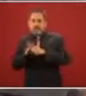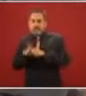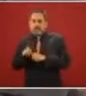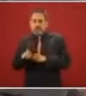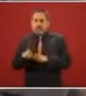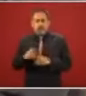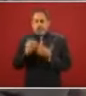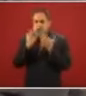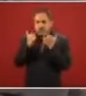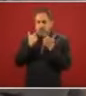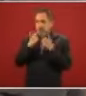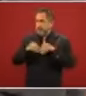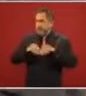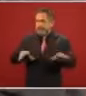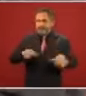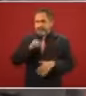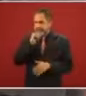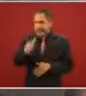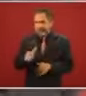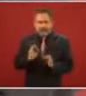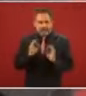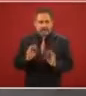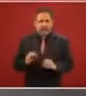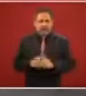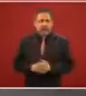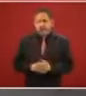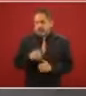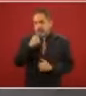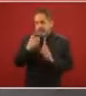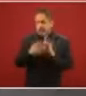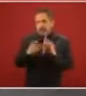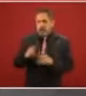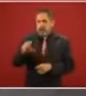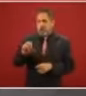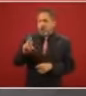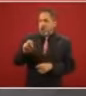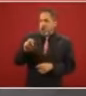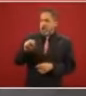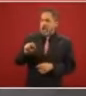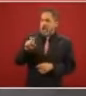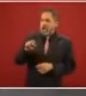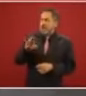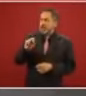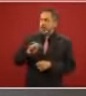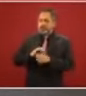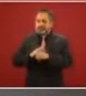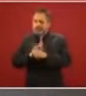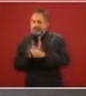les comento también que como el coronavirus generó